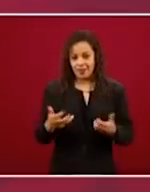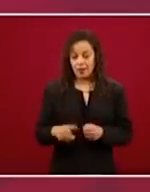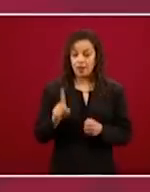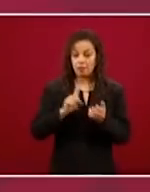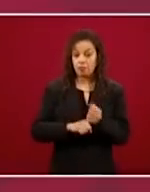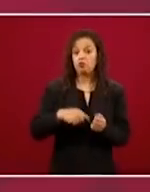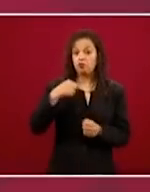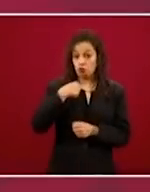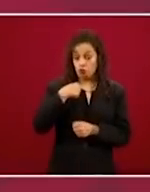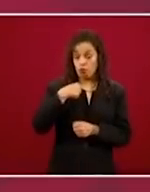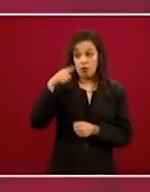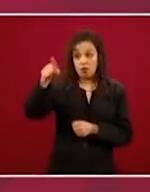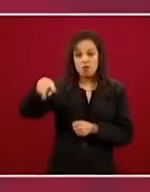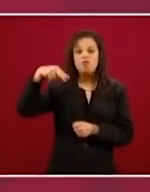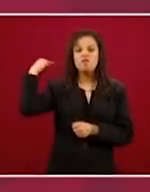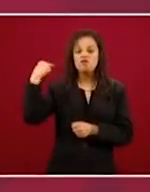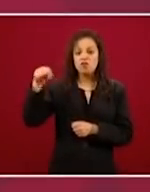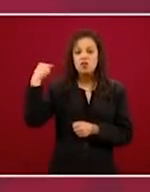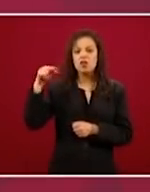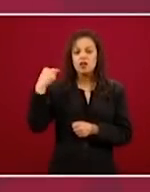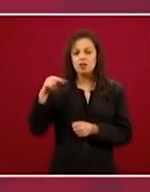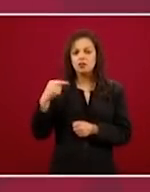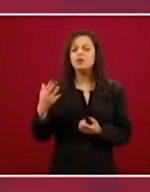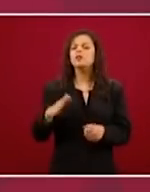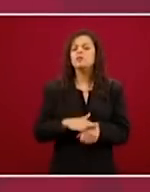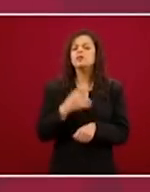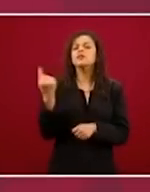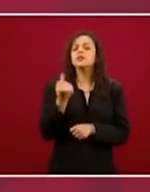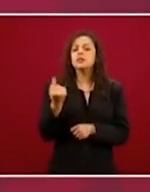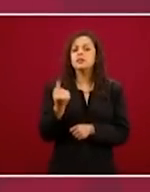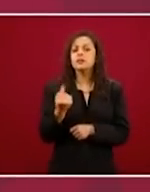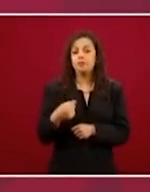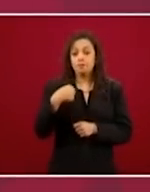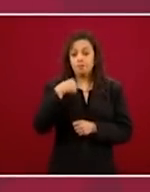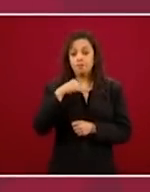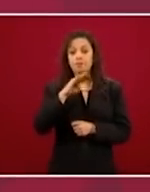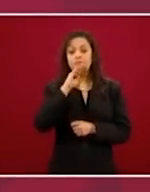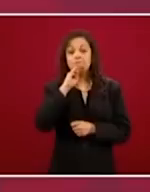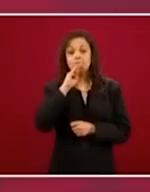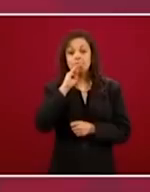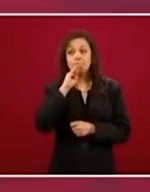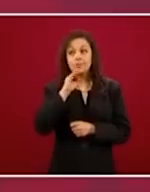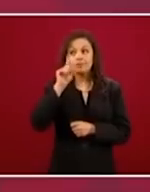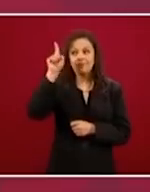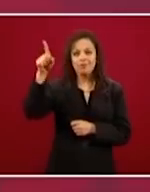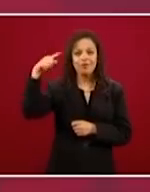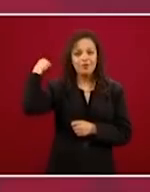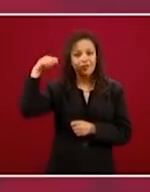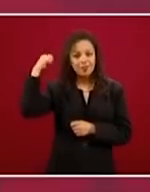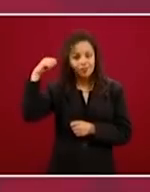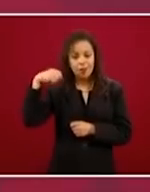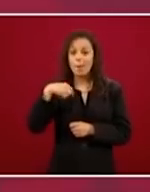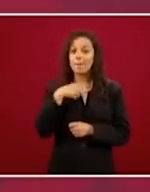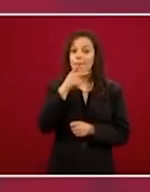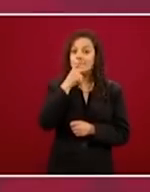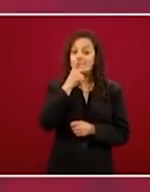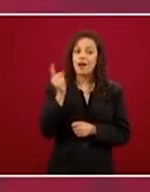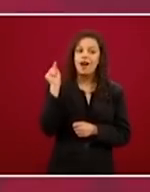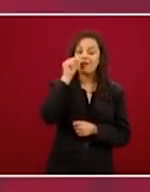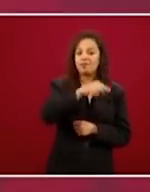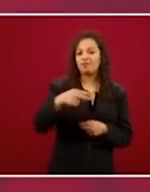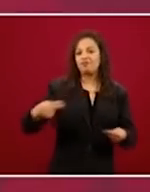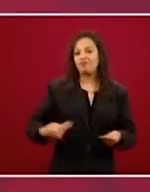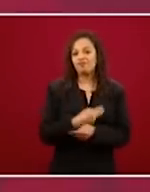porque mi madre la tabasqueña y mi padre era veracruzano de la